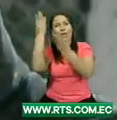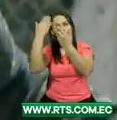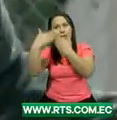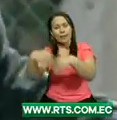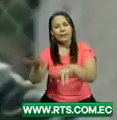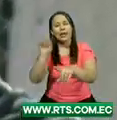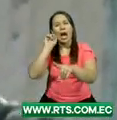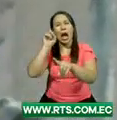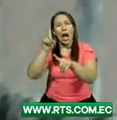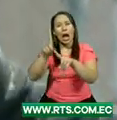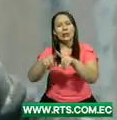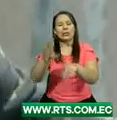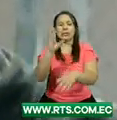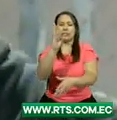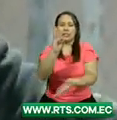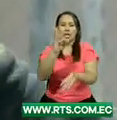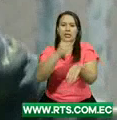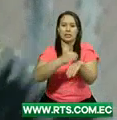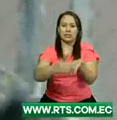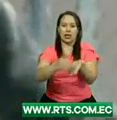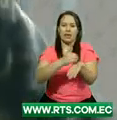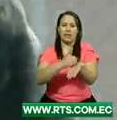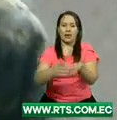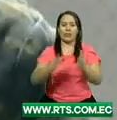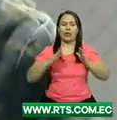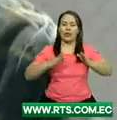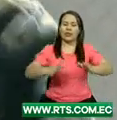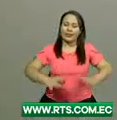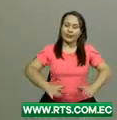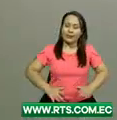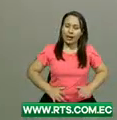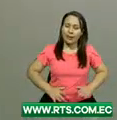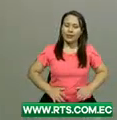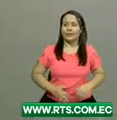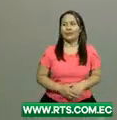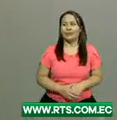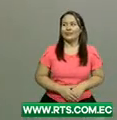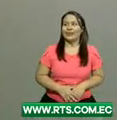que estar aproximadamente seis semanas en recuperación